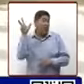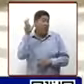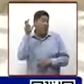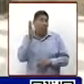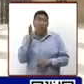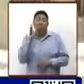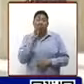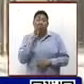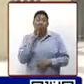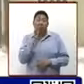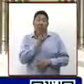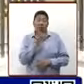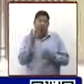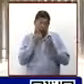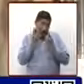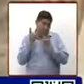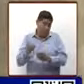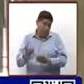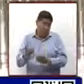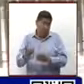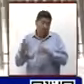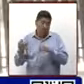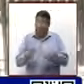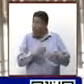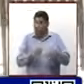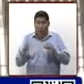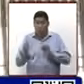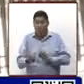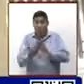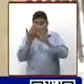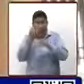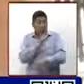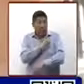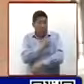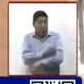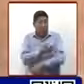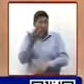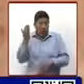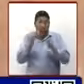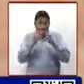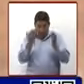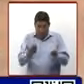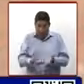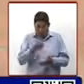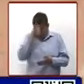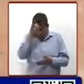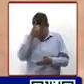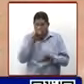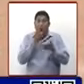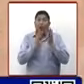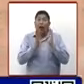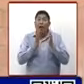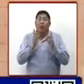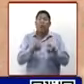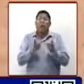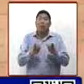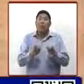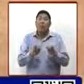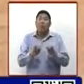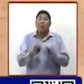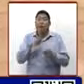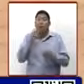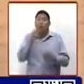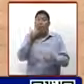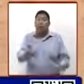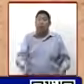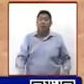versión de la madre de familia y la denuncia hecha precisamente también ante las autoridades de esta unidad educativa, hemos decidido hablar con las mismas y a ver qué